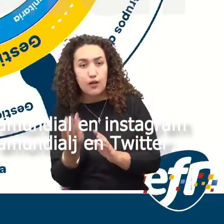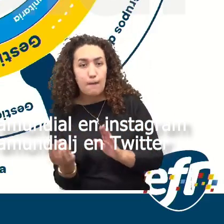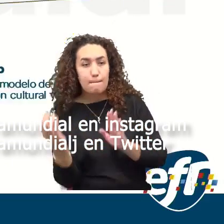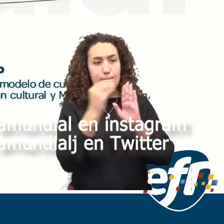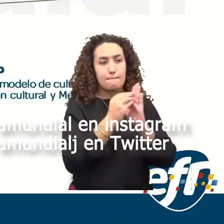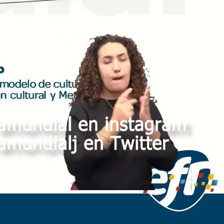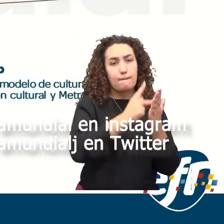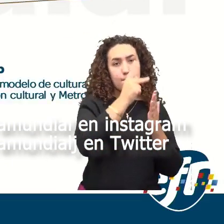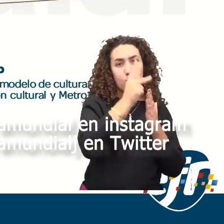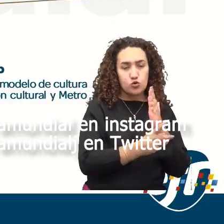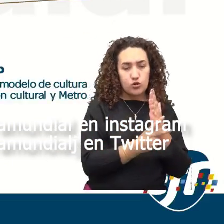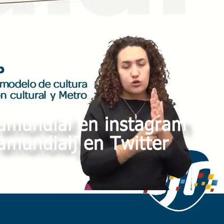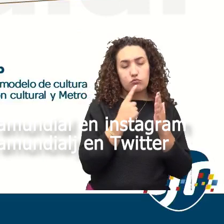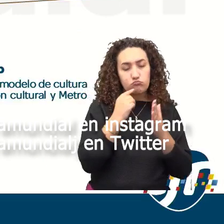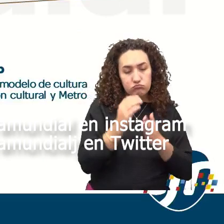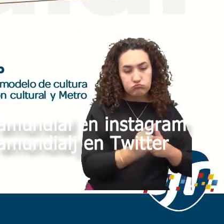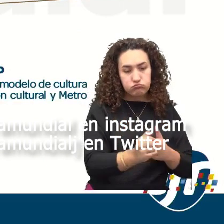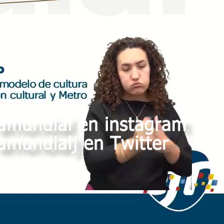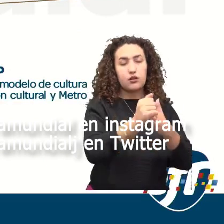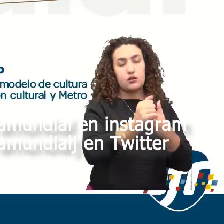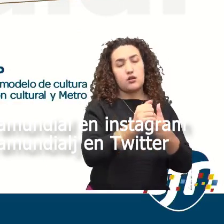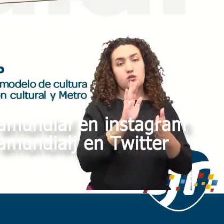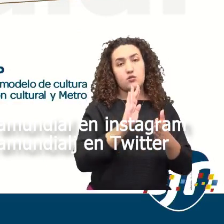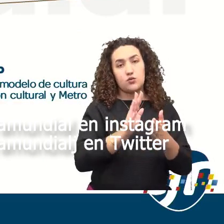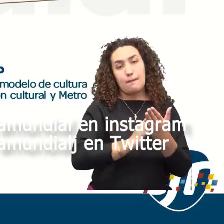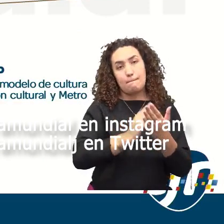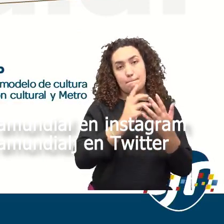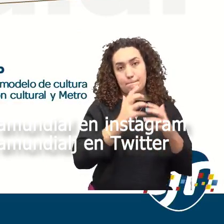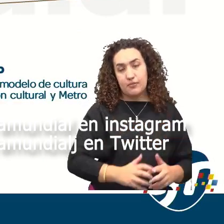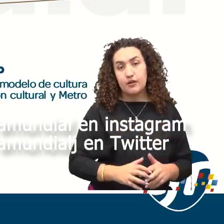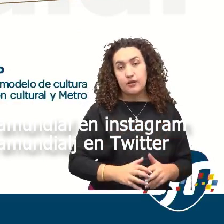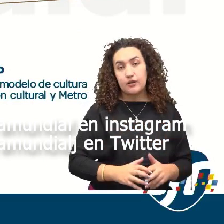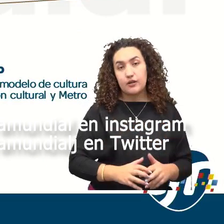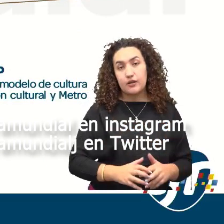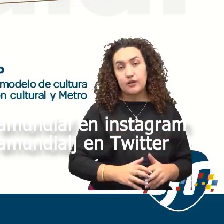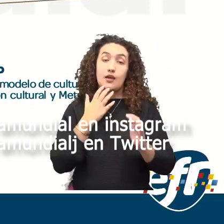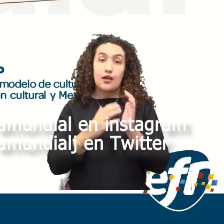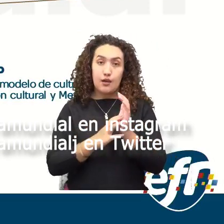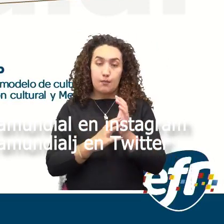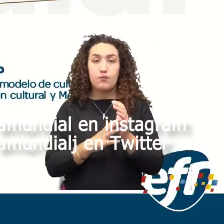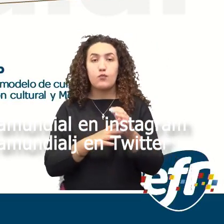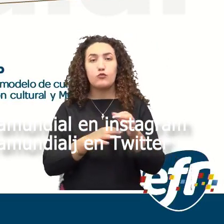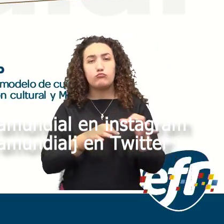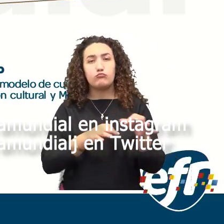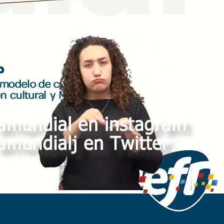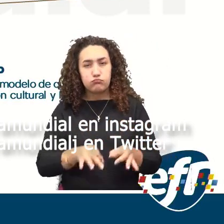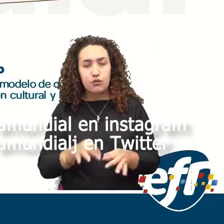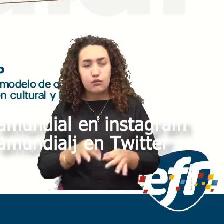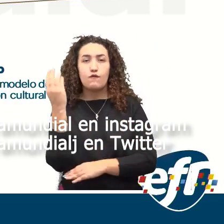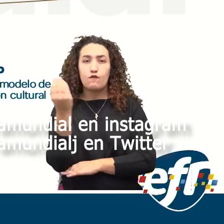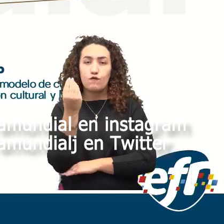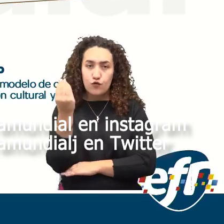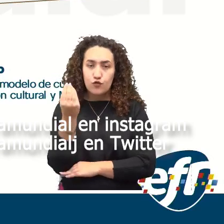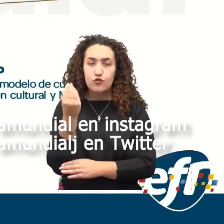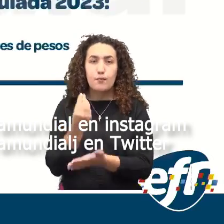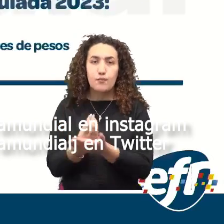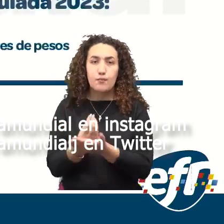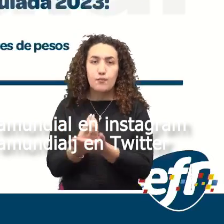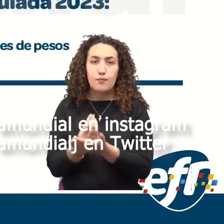empresa. Aquí hay algunos ejemplos ya de la socialización en Mosquera, Funza, Puente Aranda, Facatativá,